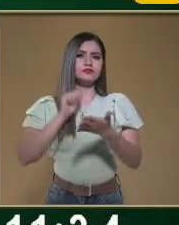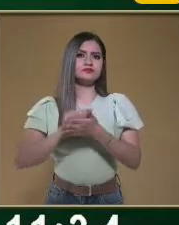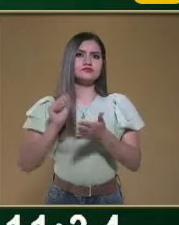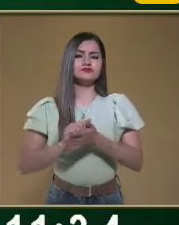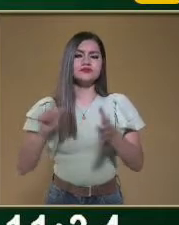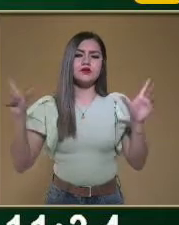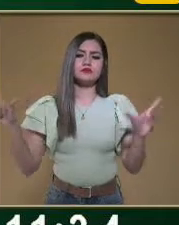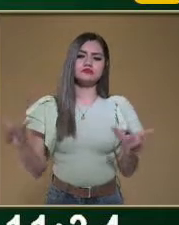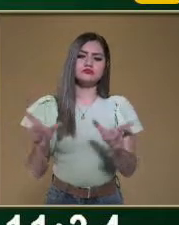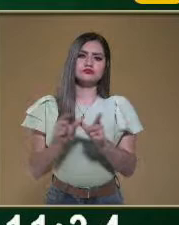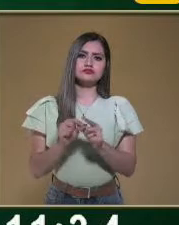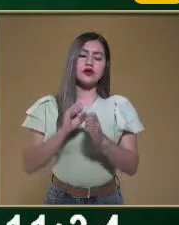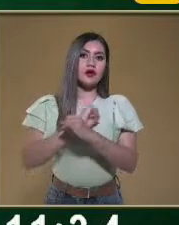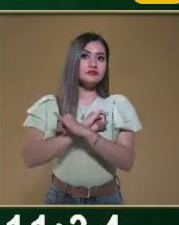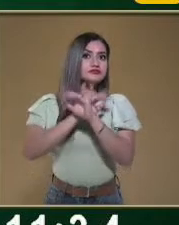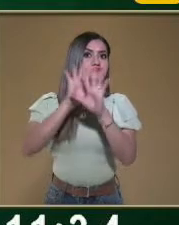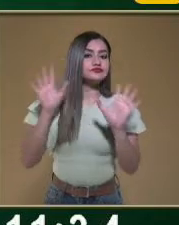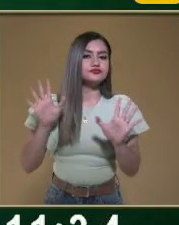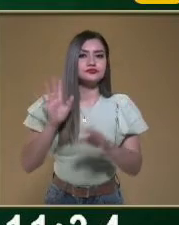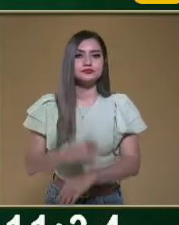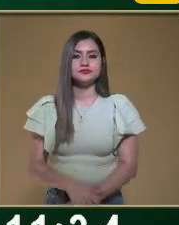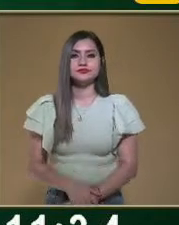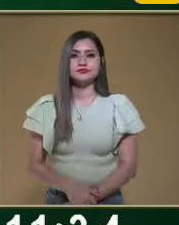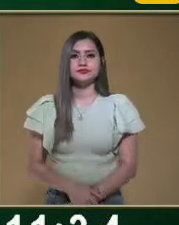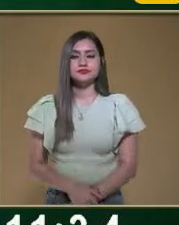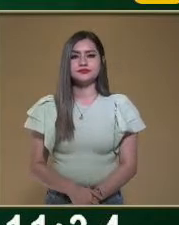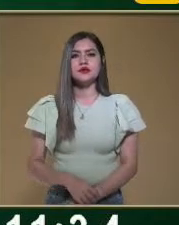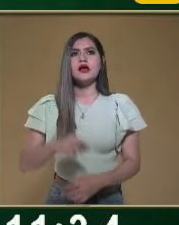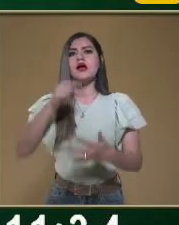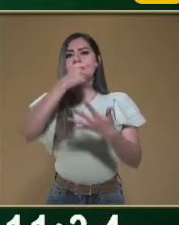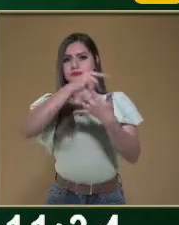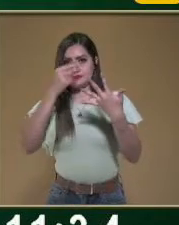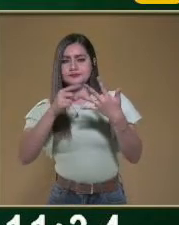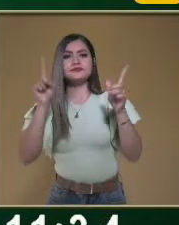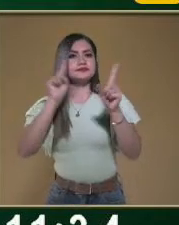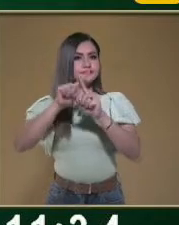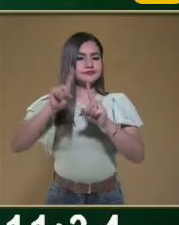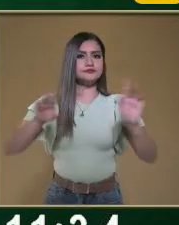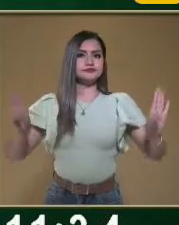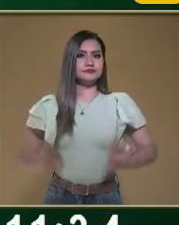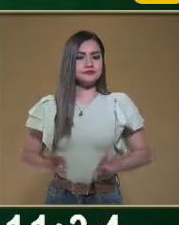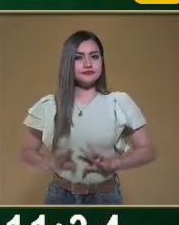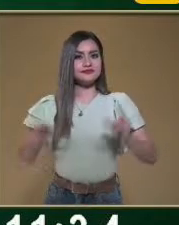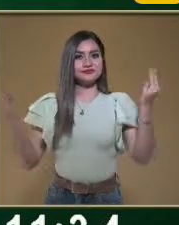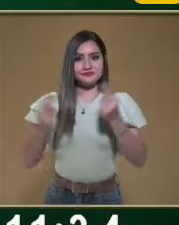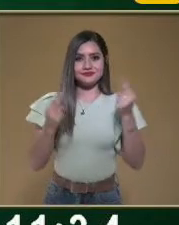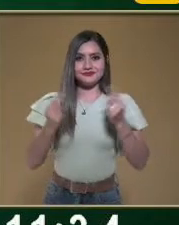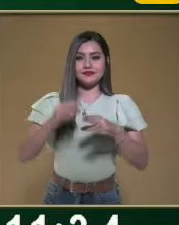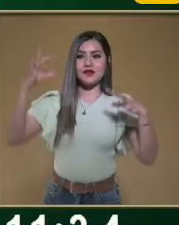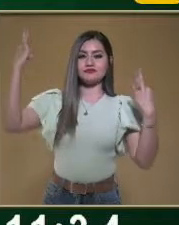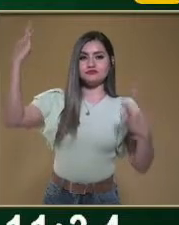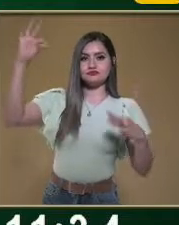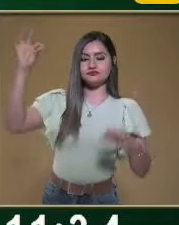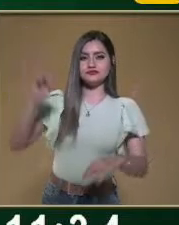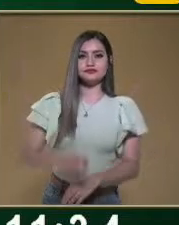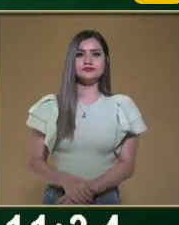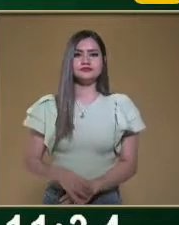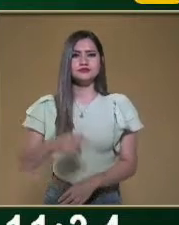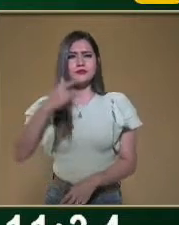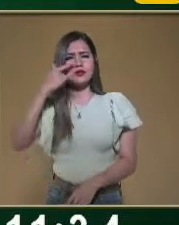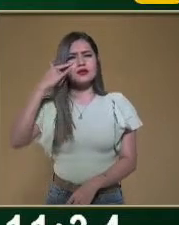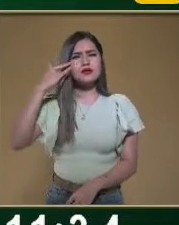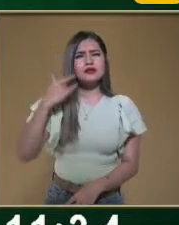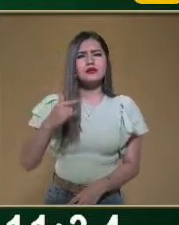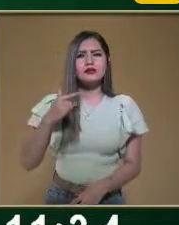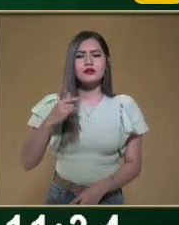sugerencias para elaborar un cartel que debes de tomar en cuenta. Debe de ser vistoso, tanto las imágenes